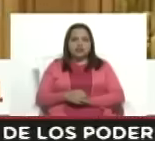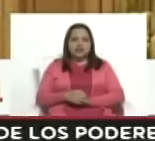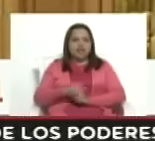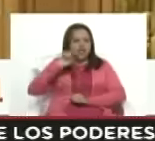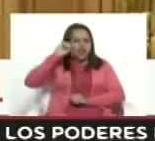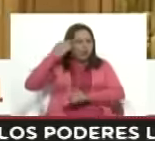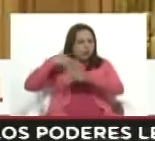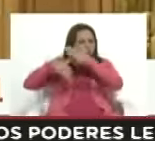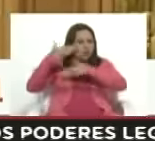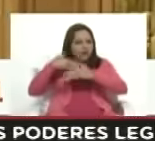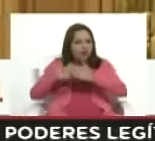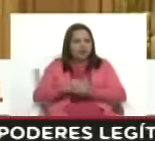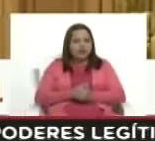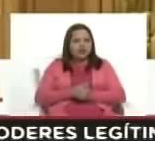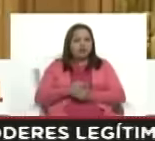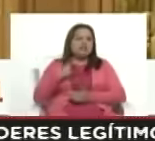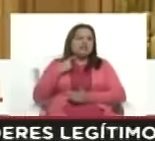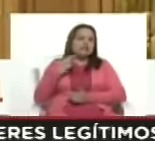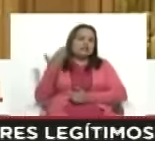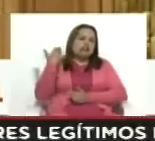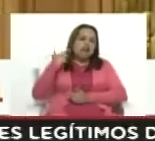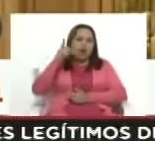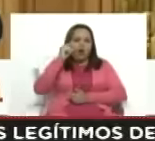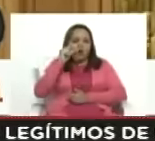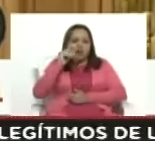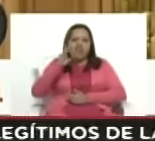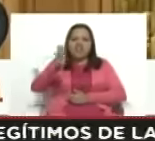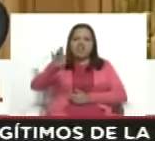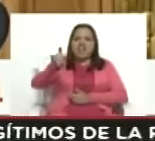¿Recuerdan aquel, los más antiguos, el señor Bracton,